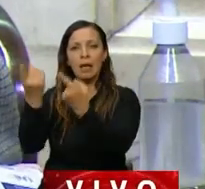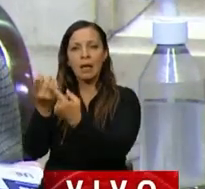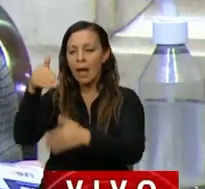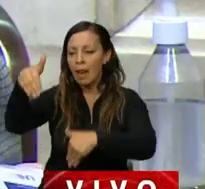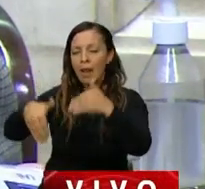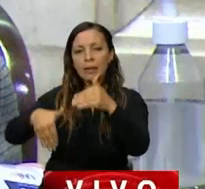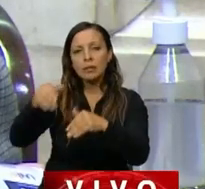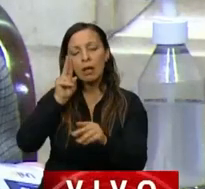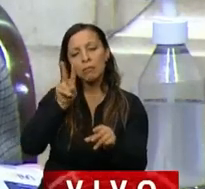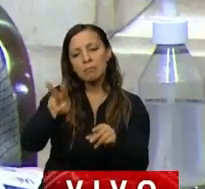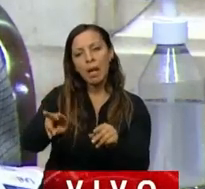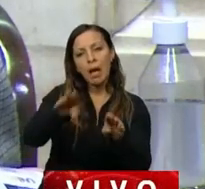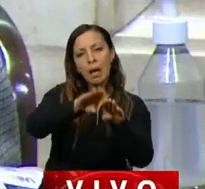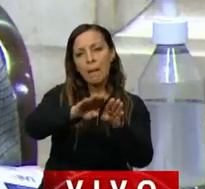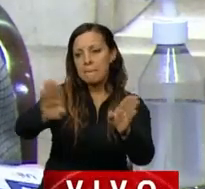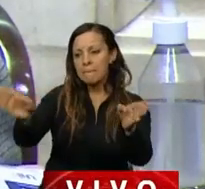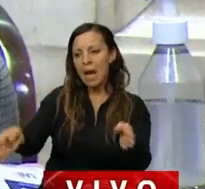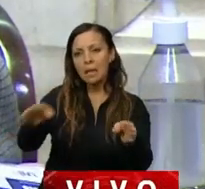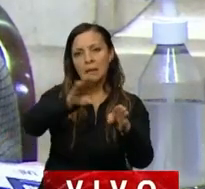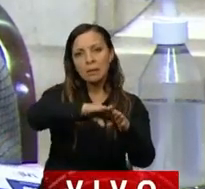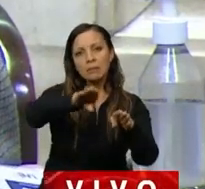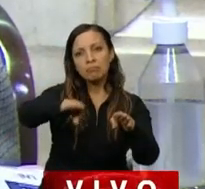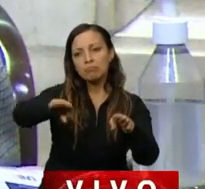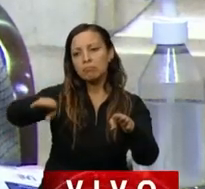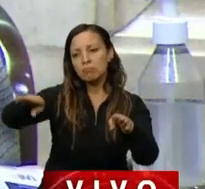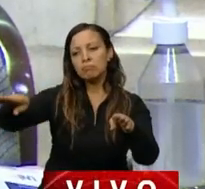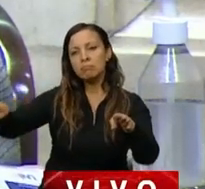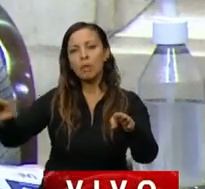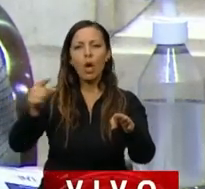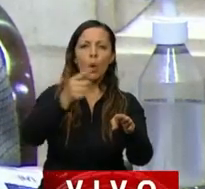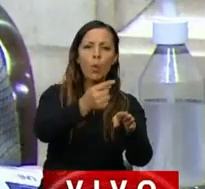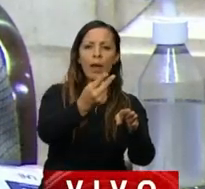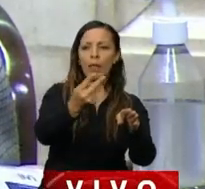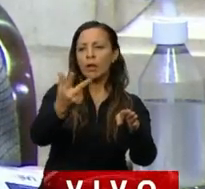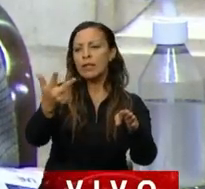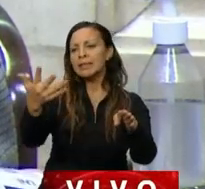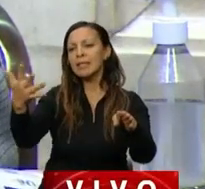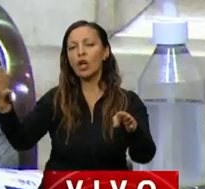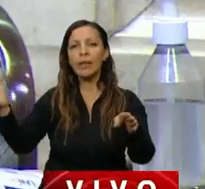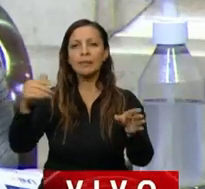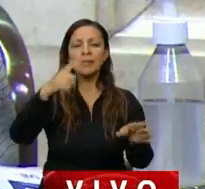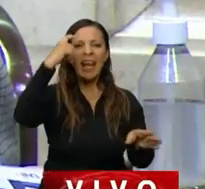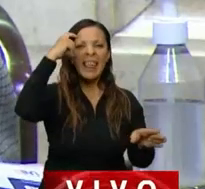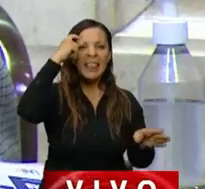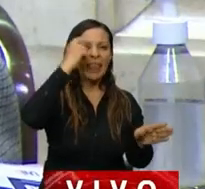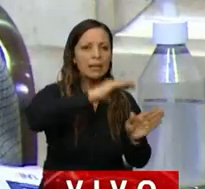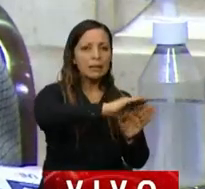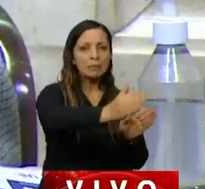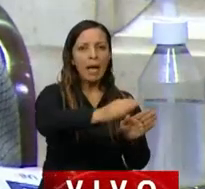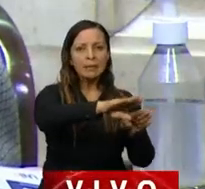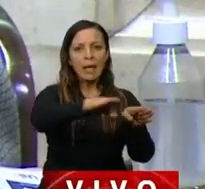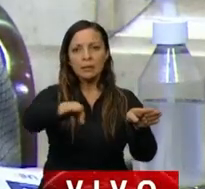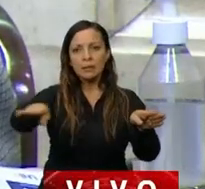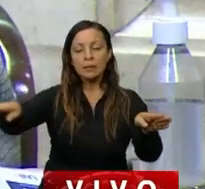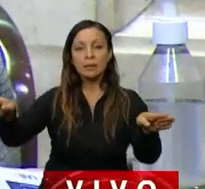y encontrarse con mesas, no 1, 2, 3, 5, 10 mesas sembradas